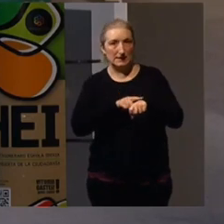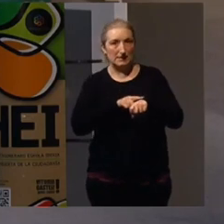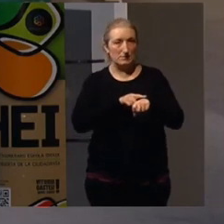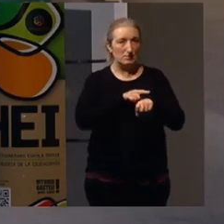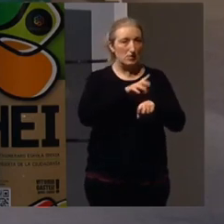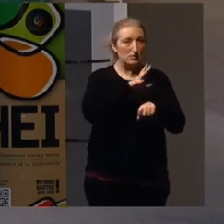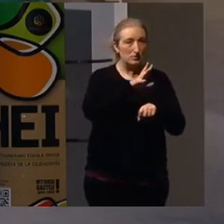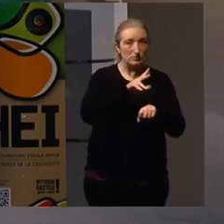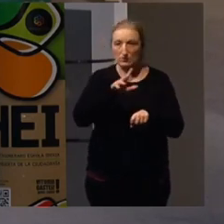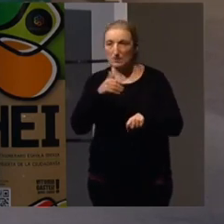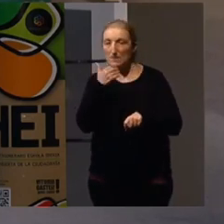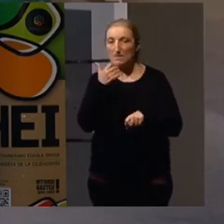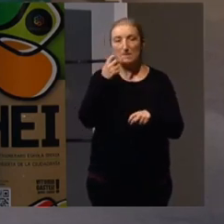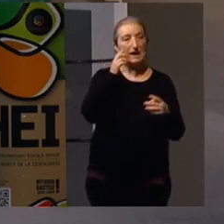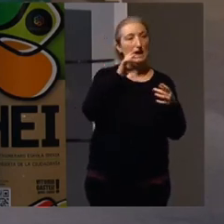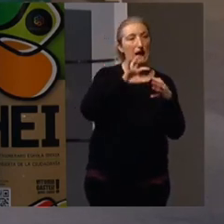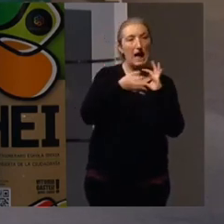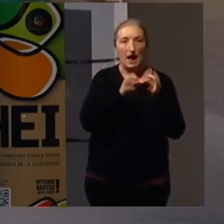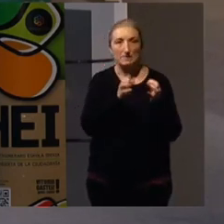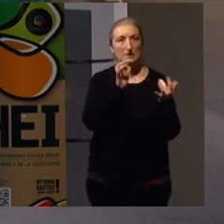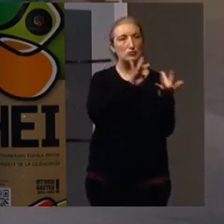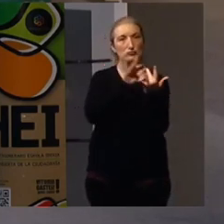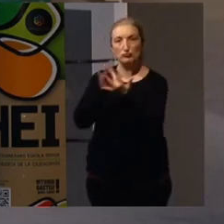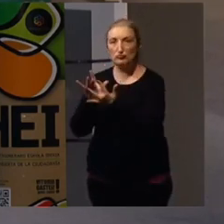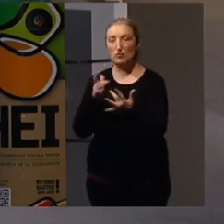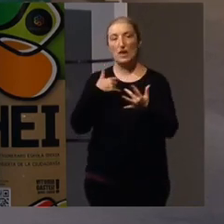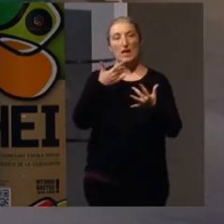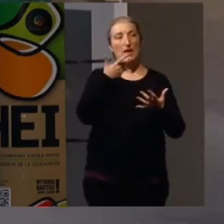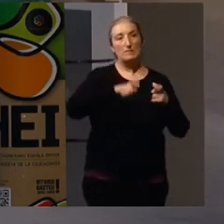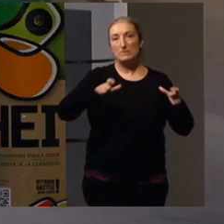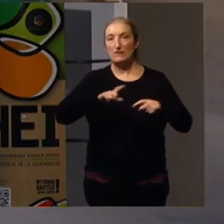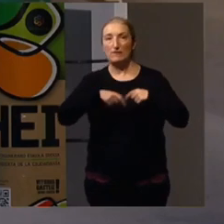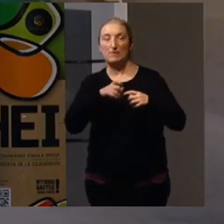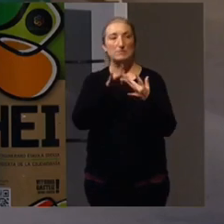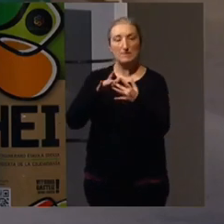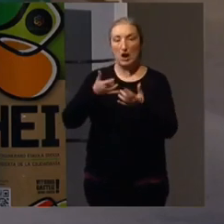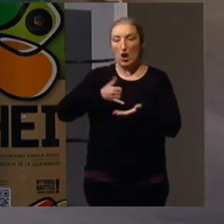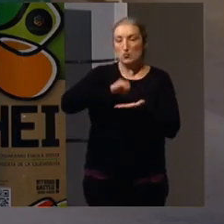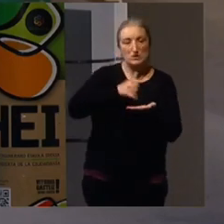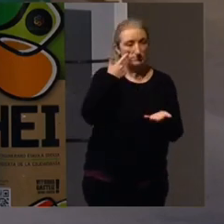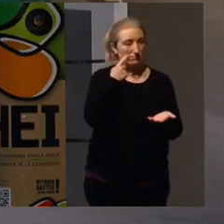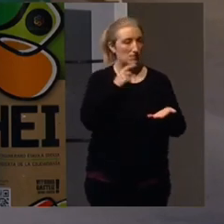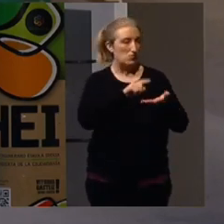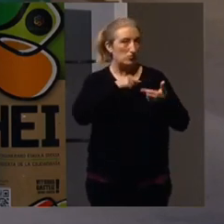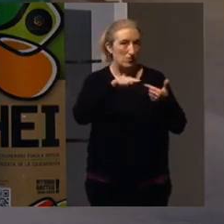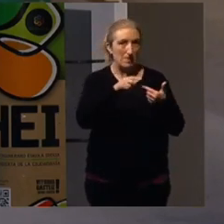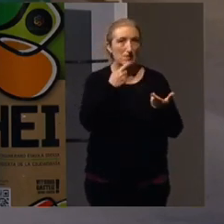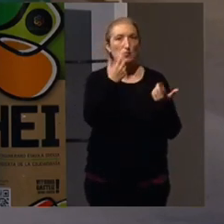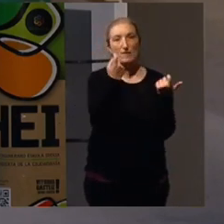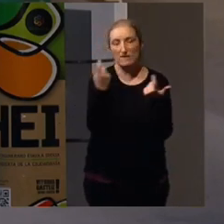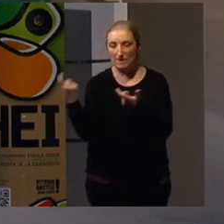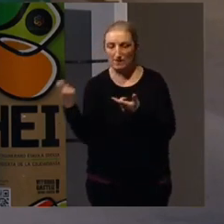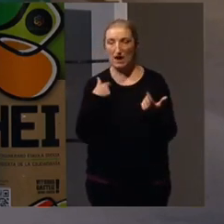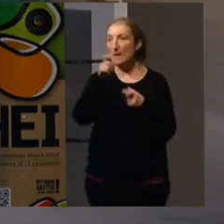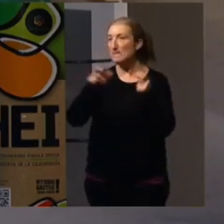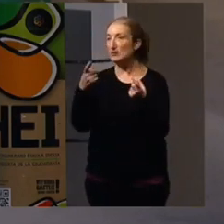espacio pues, para ver a tus amigos, para ver a tu gente, ¿no? Esta sensación de cuántos WhatsApps tienes sin contestar, con cuánta gente tienes pendiente que dar, a cuánta